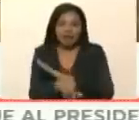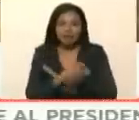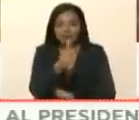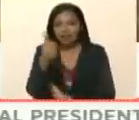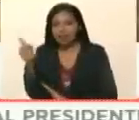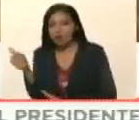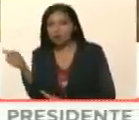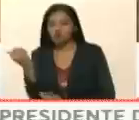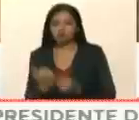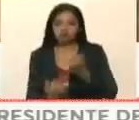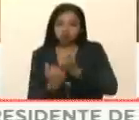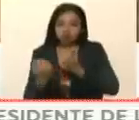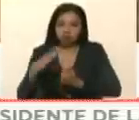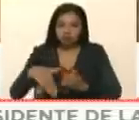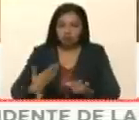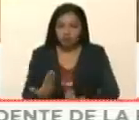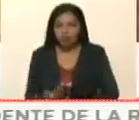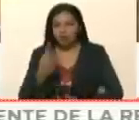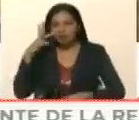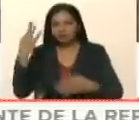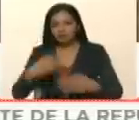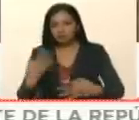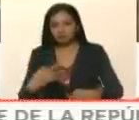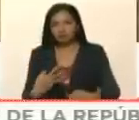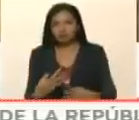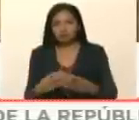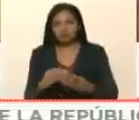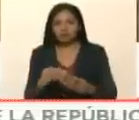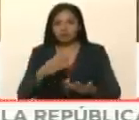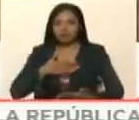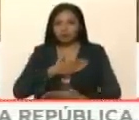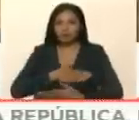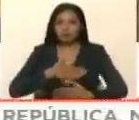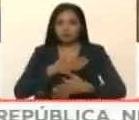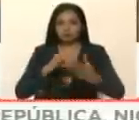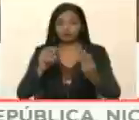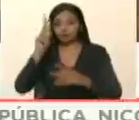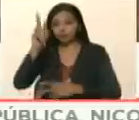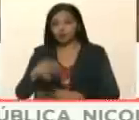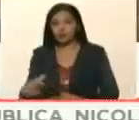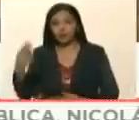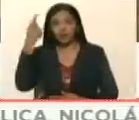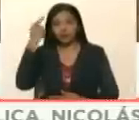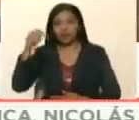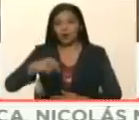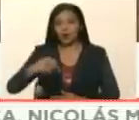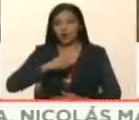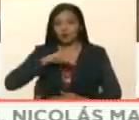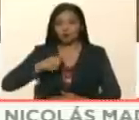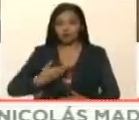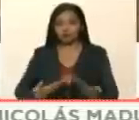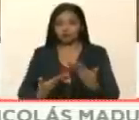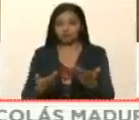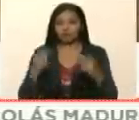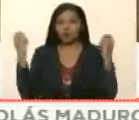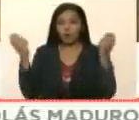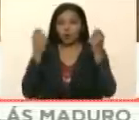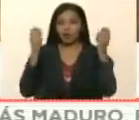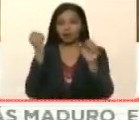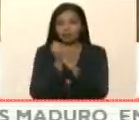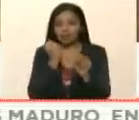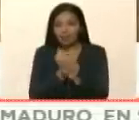con estabilidad, con seguridad, con calidad, todos los días. Por eso hoy hemos dedicado una jornada de